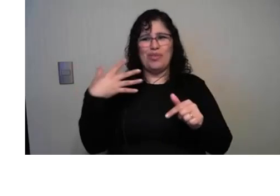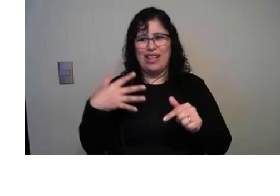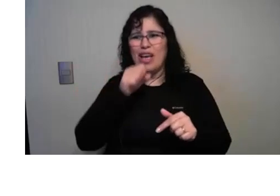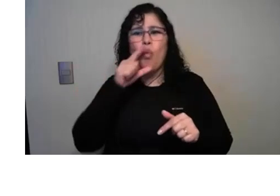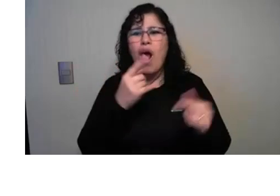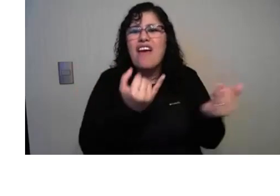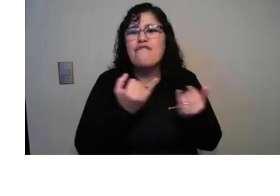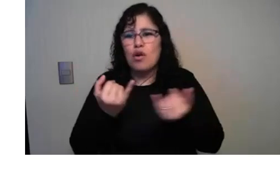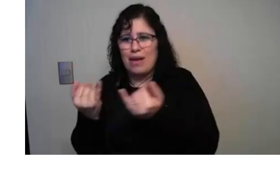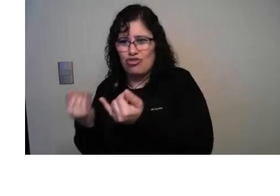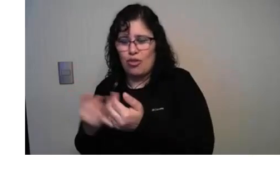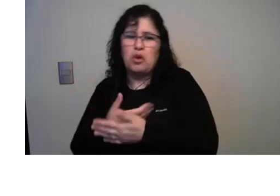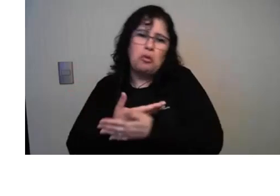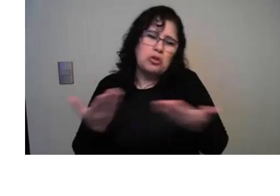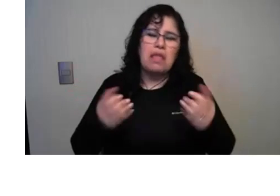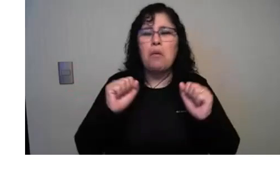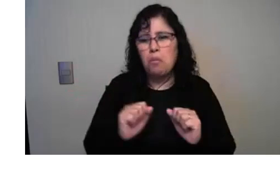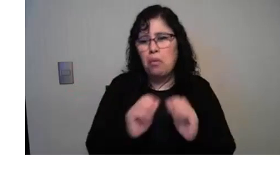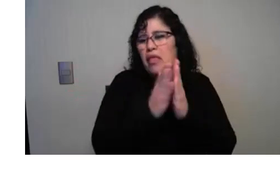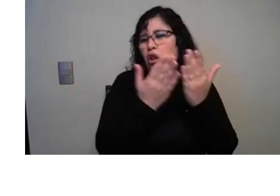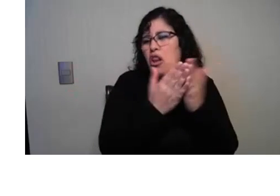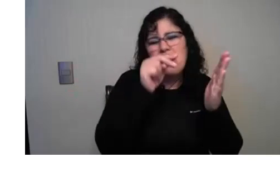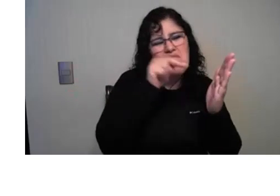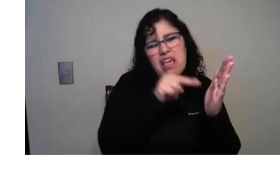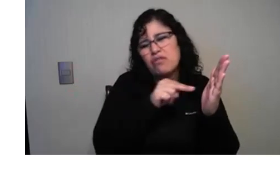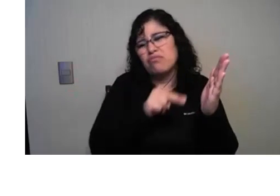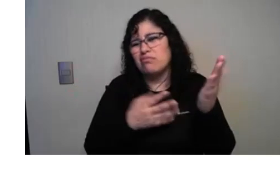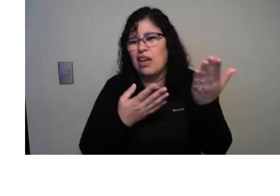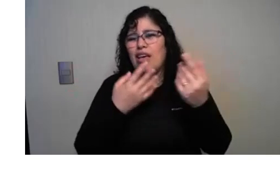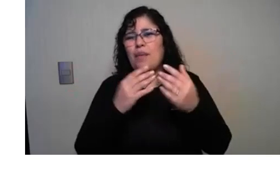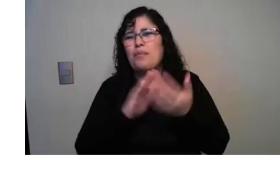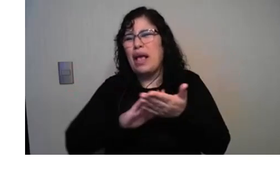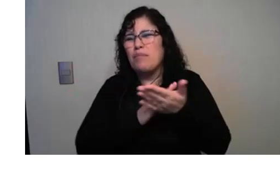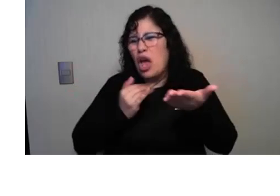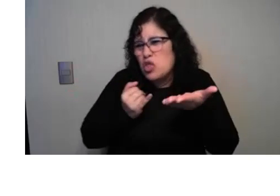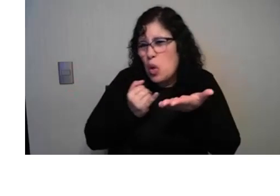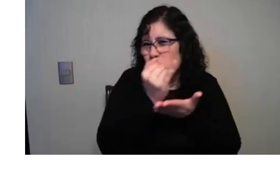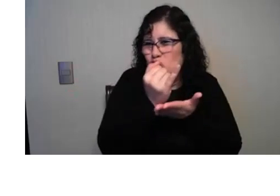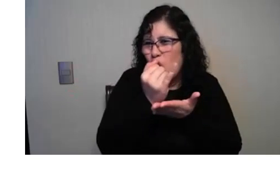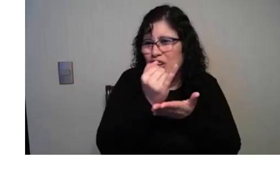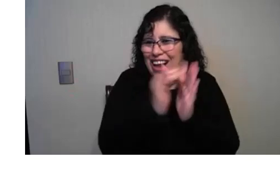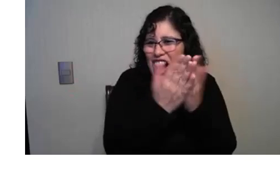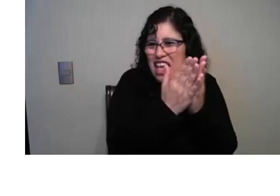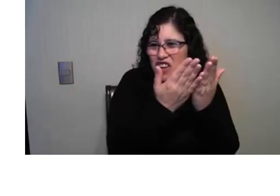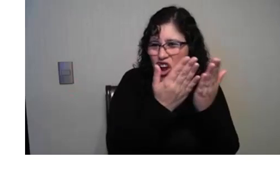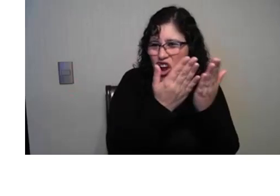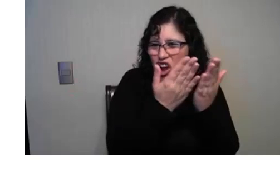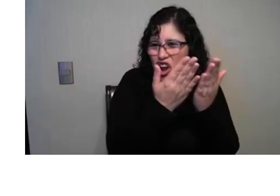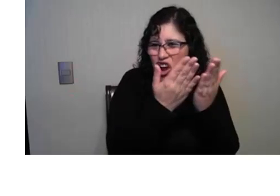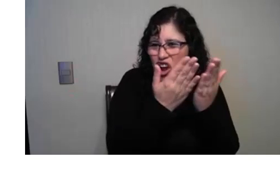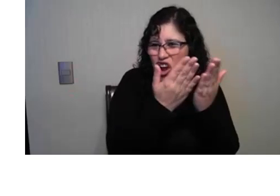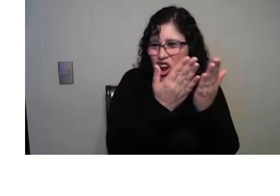Eso lo pueden encontrar generalmente siempre en las introducciones de los libros, por ejemplo, como el libro de